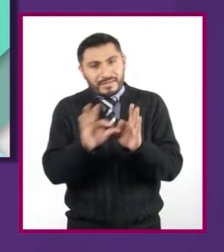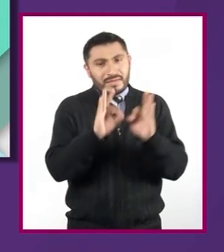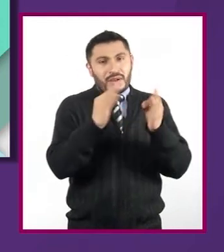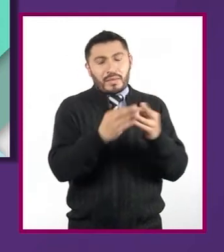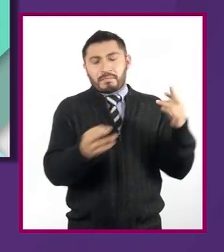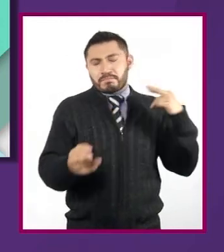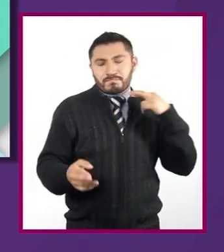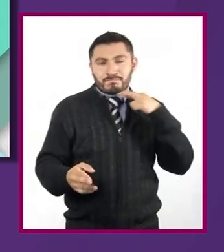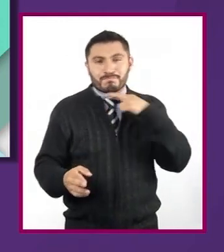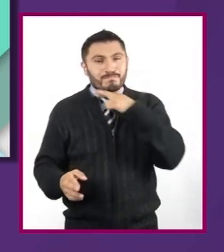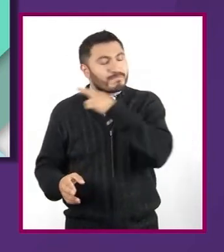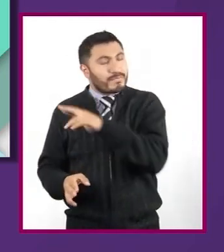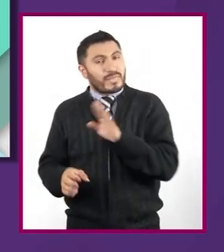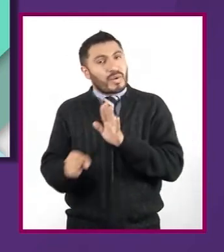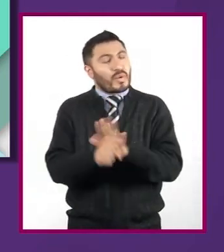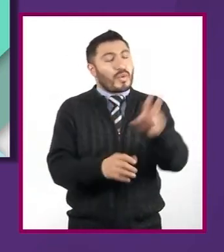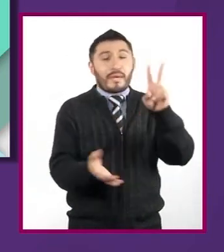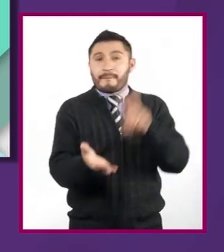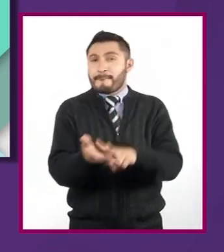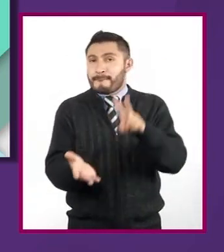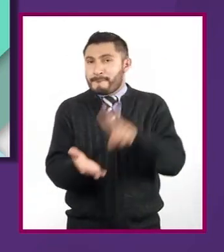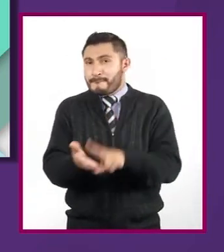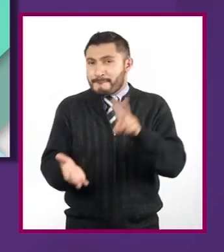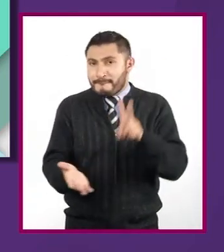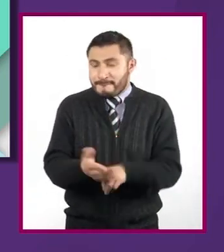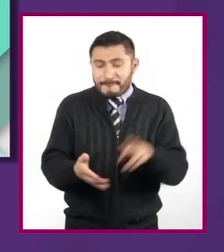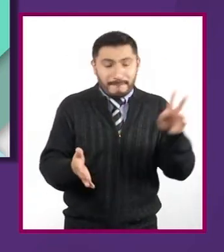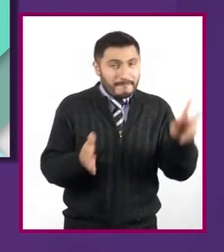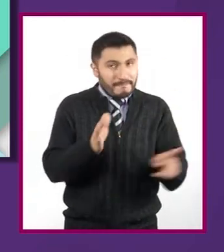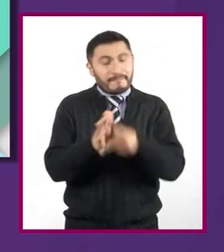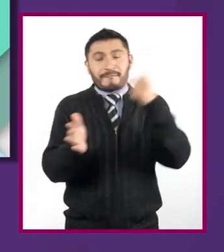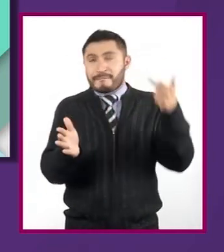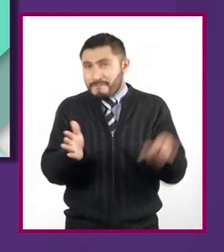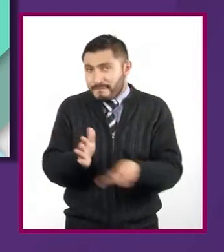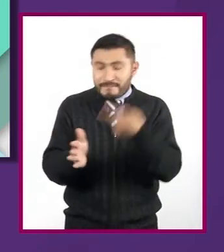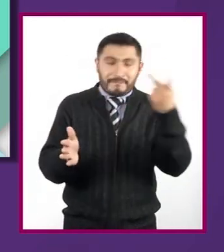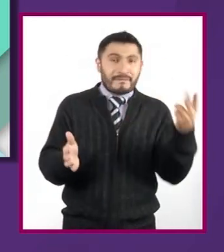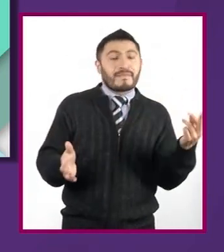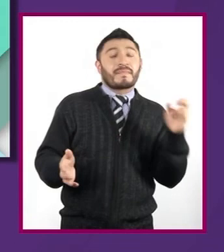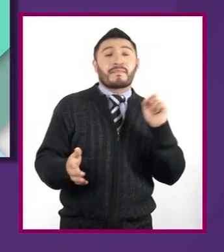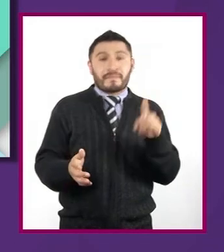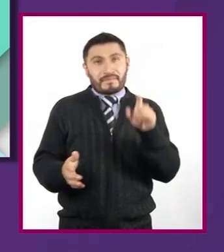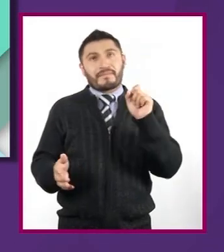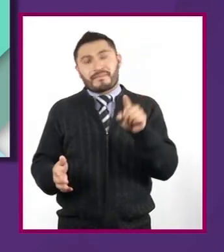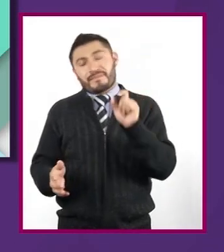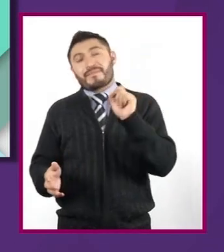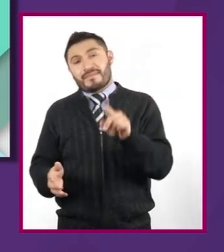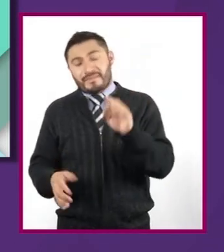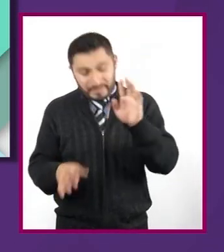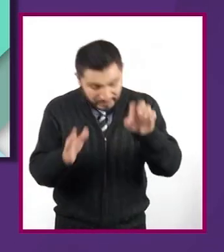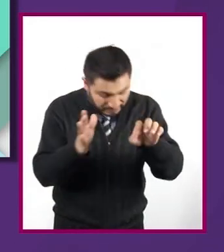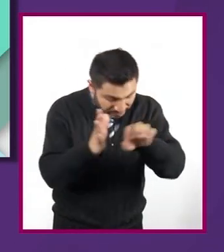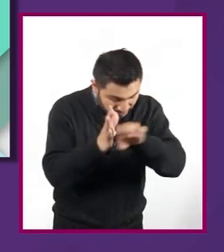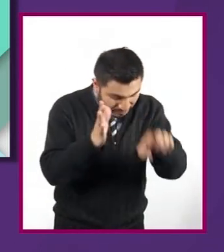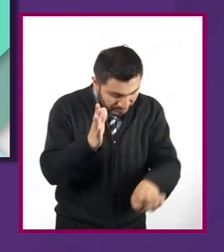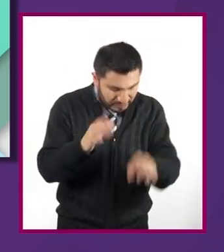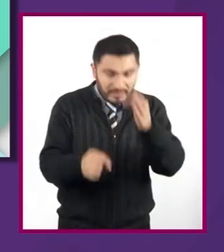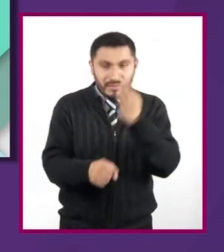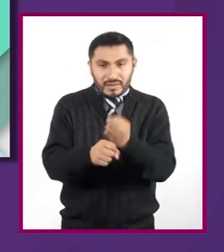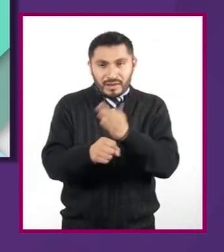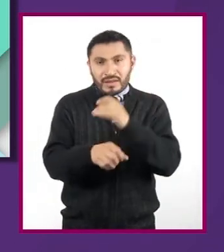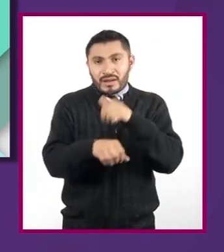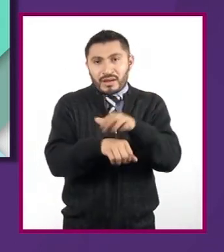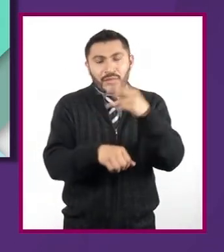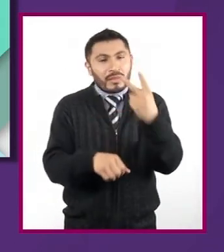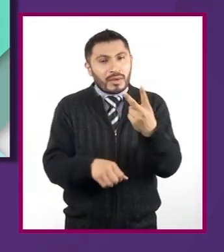muy rápida cuál es el valor que más veces se repite, que en este caso es el número 2. Por lo